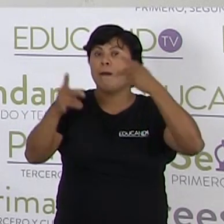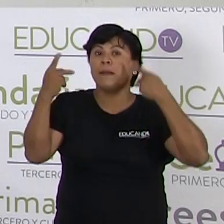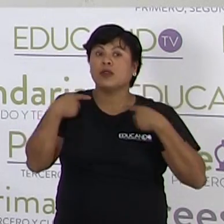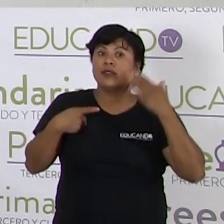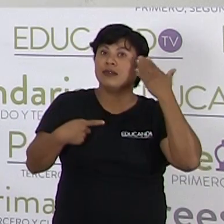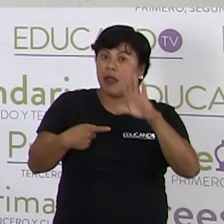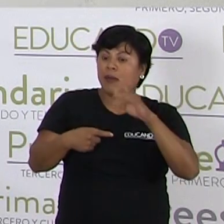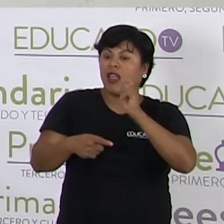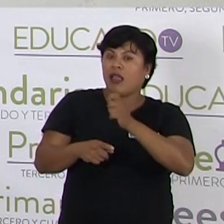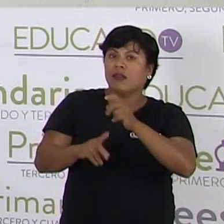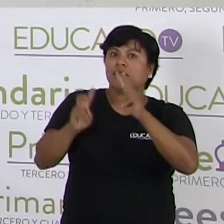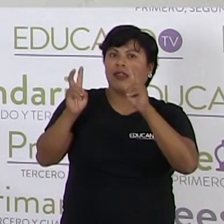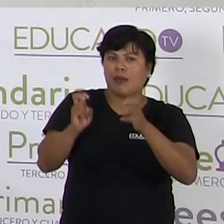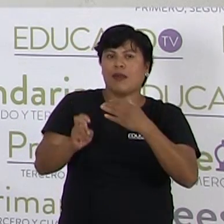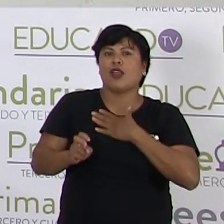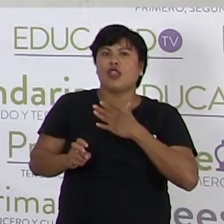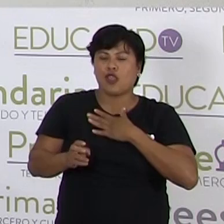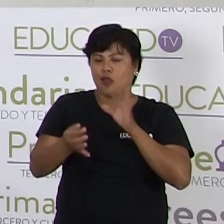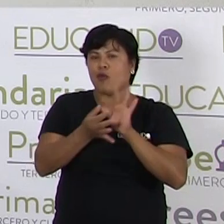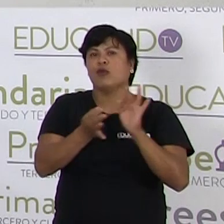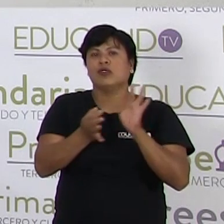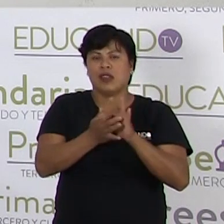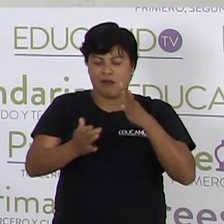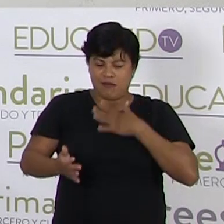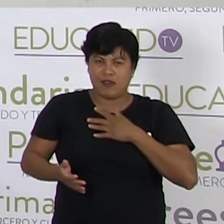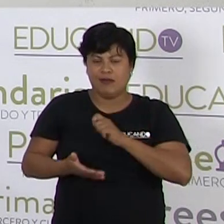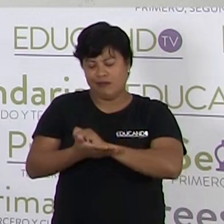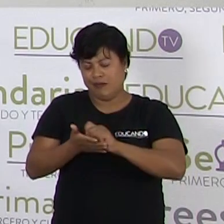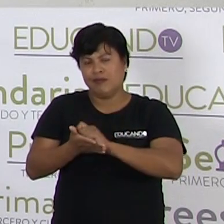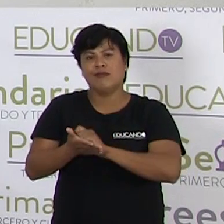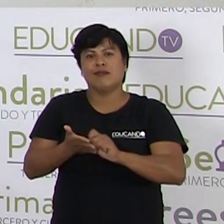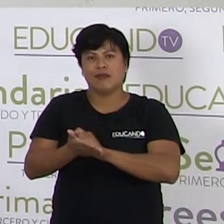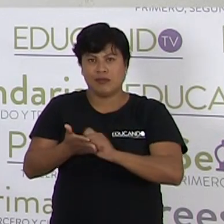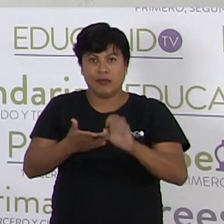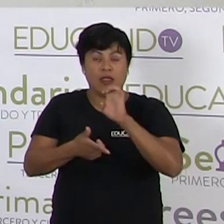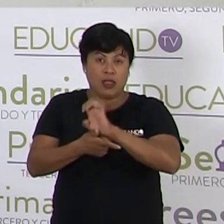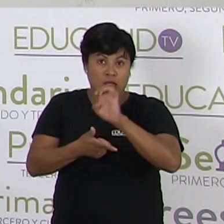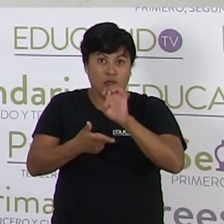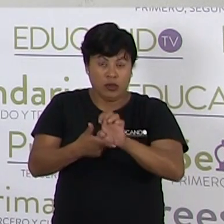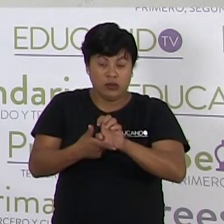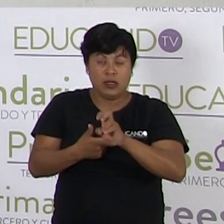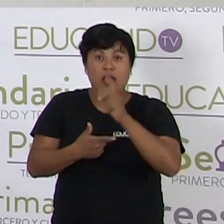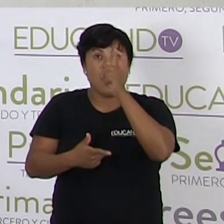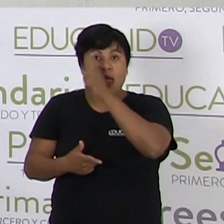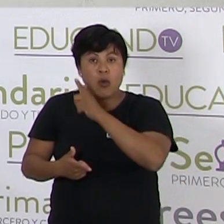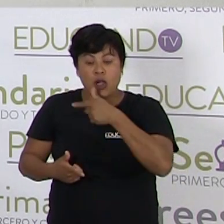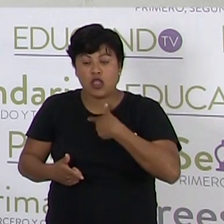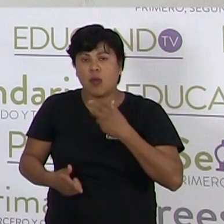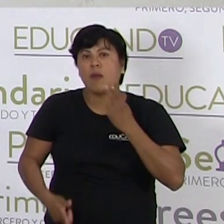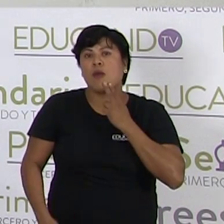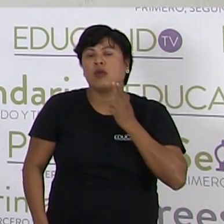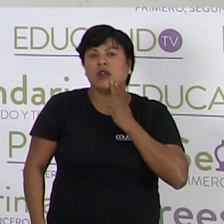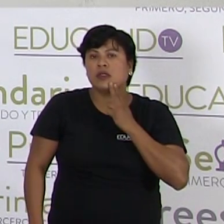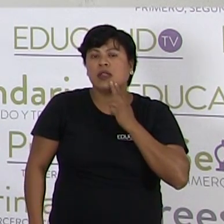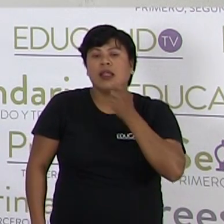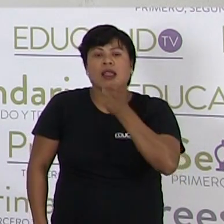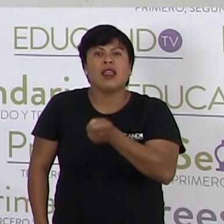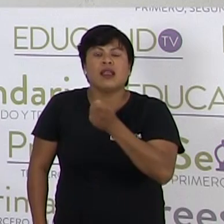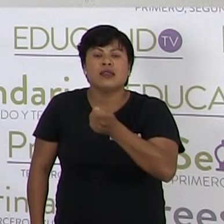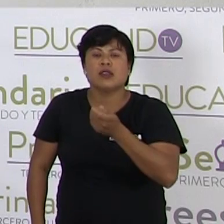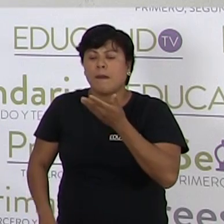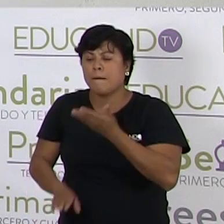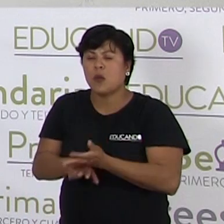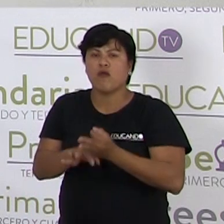del tema que yo voy a exponer en mi escrito. Entonces, el lenguaje que voy a utilizar tendría que ser